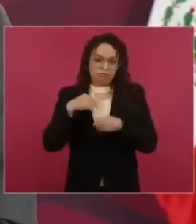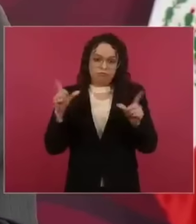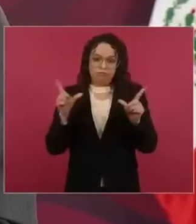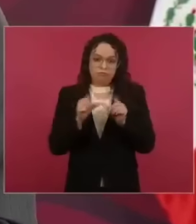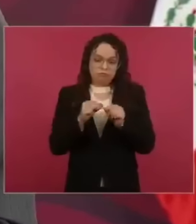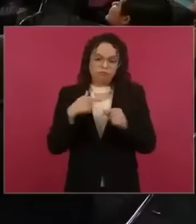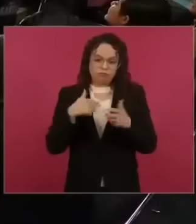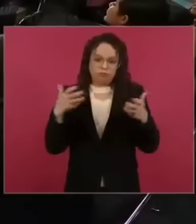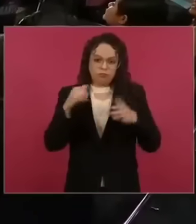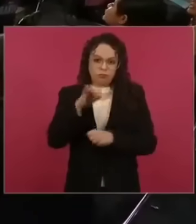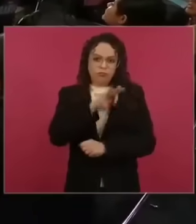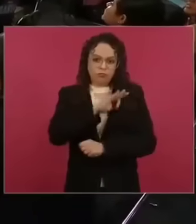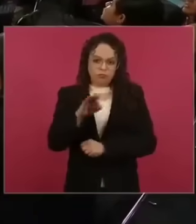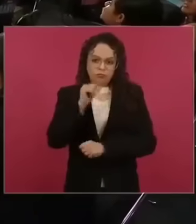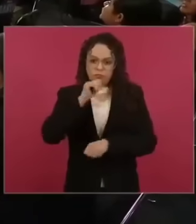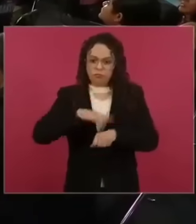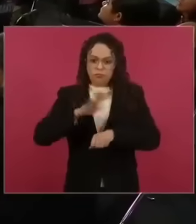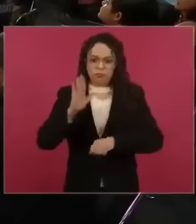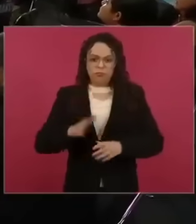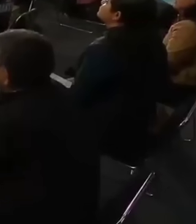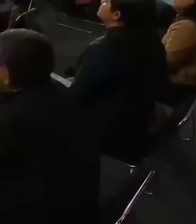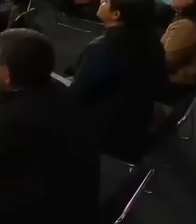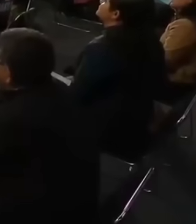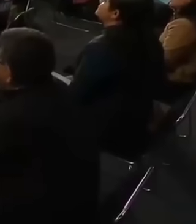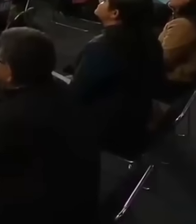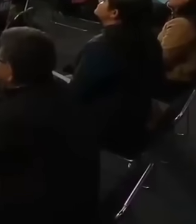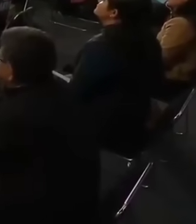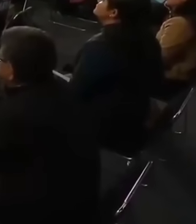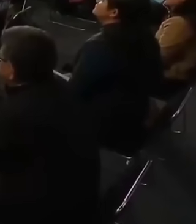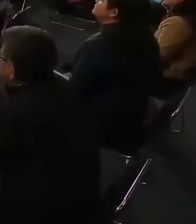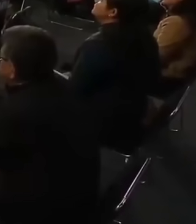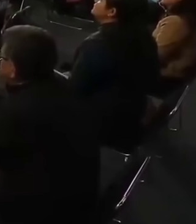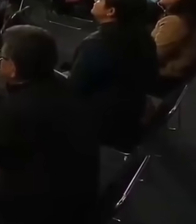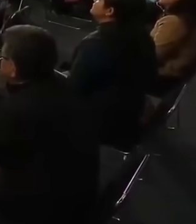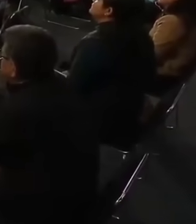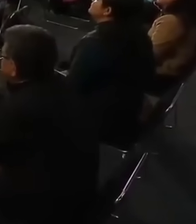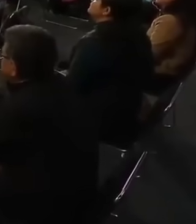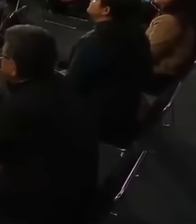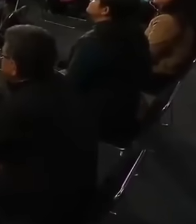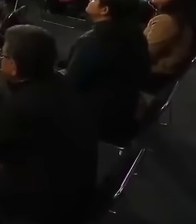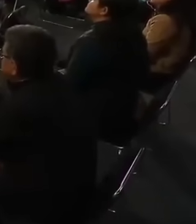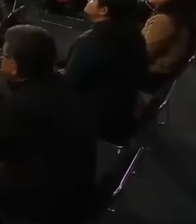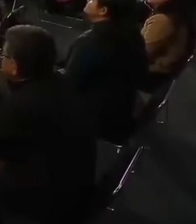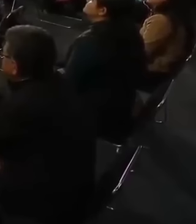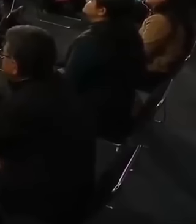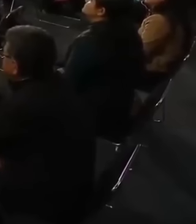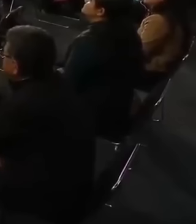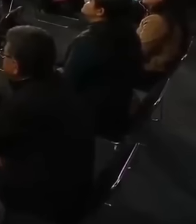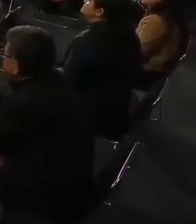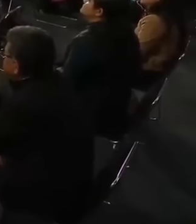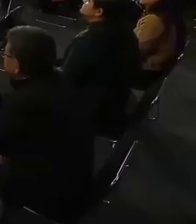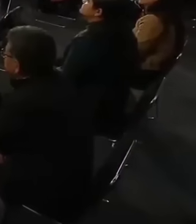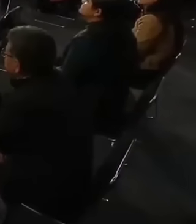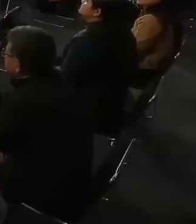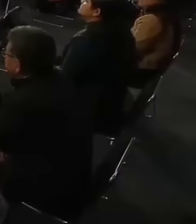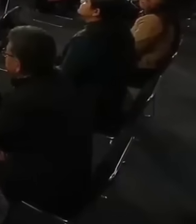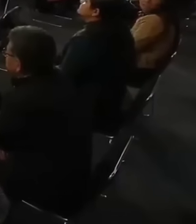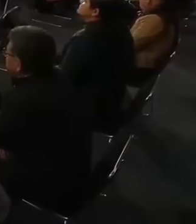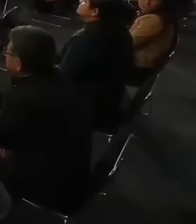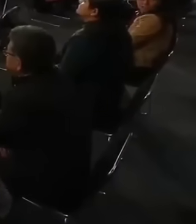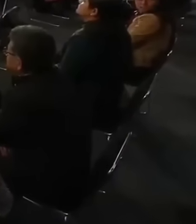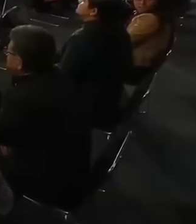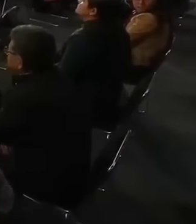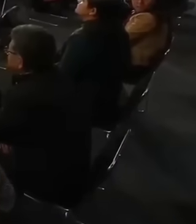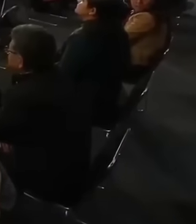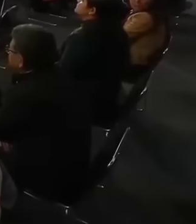con Fox eres senadora por el pan en la alcaldía Miguel Hidalgo votaron por el pan no por ti y como muy bien Dice Gilberto Lozano perdió